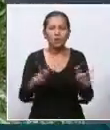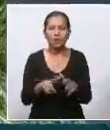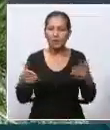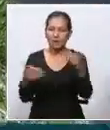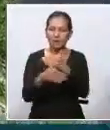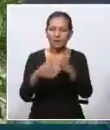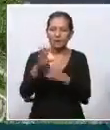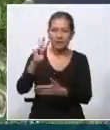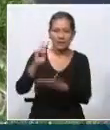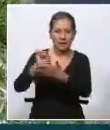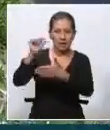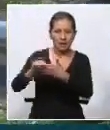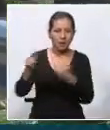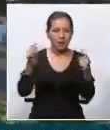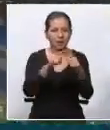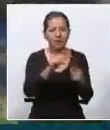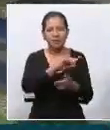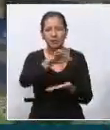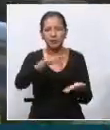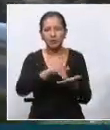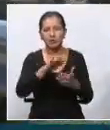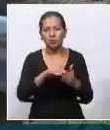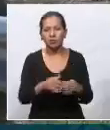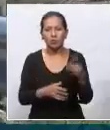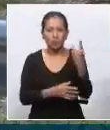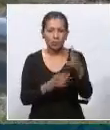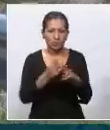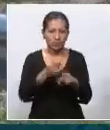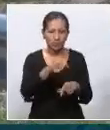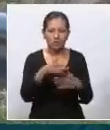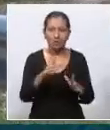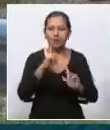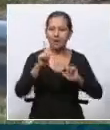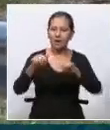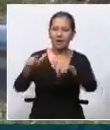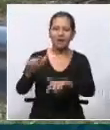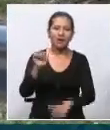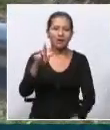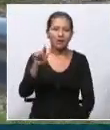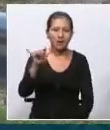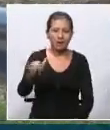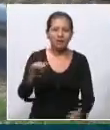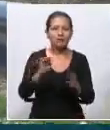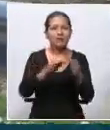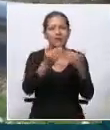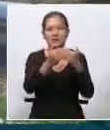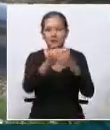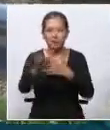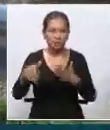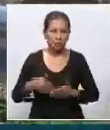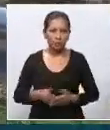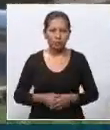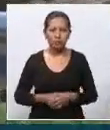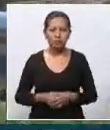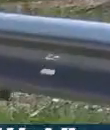6 de agosto y Circuito Bolivia para realizar una limpieza en la laguna Lalay y los barrios circundantes.